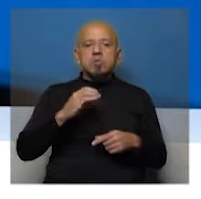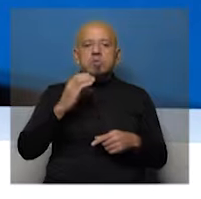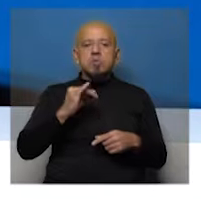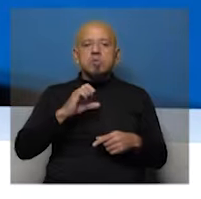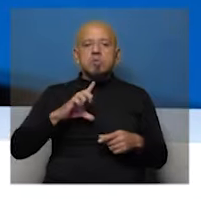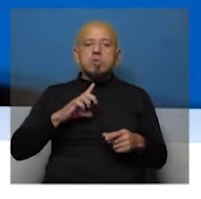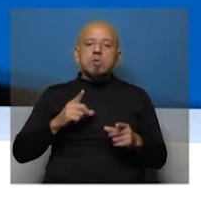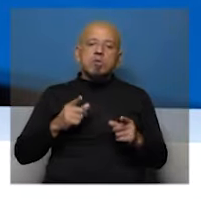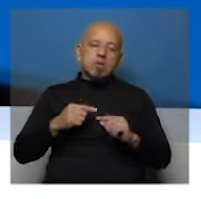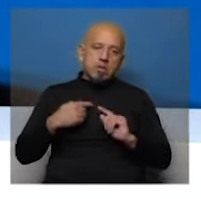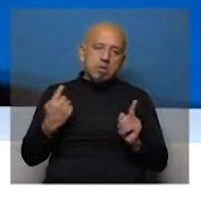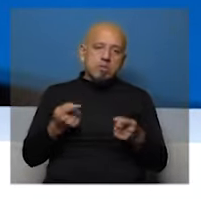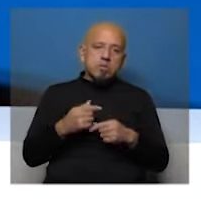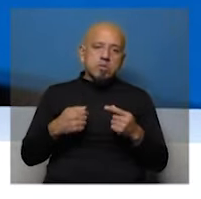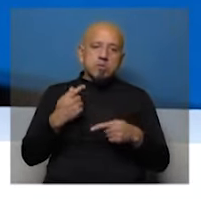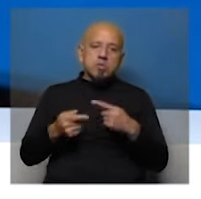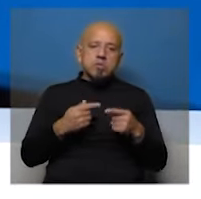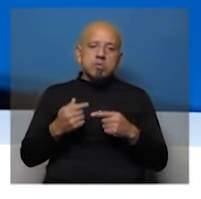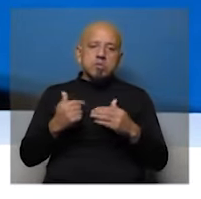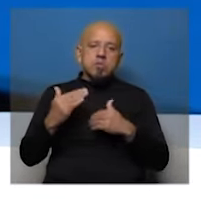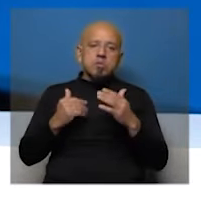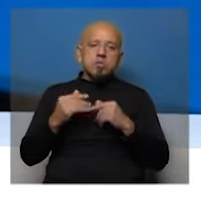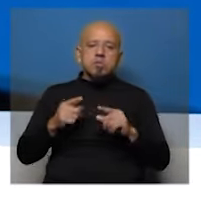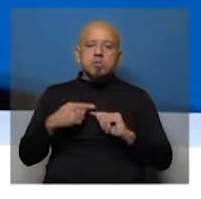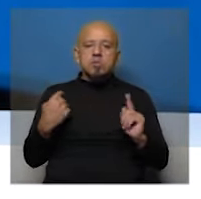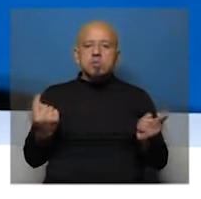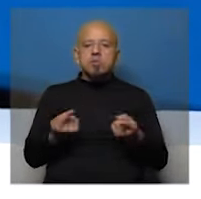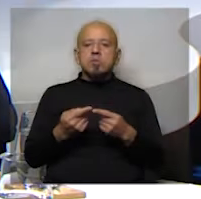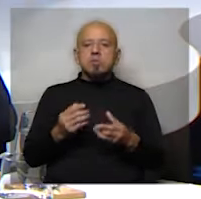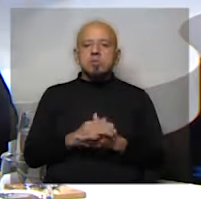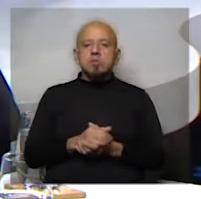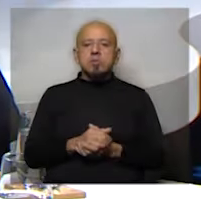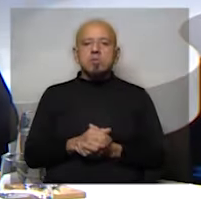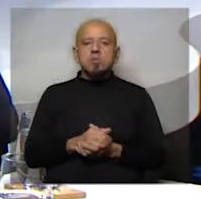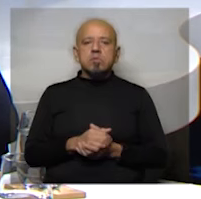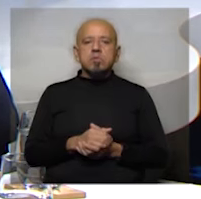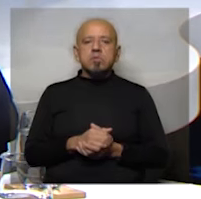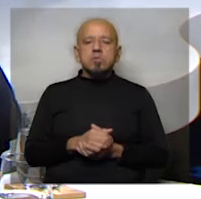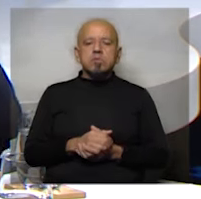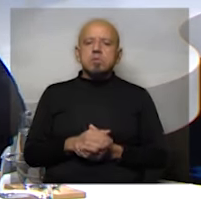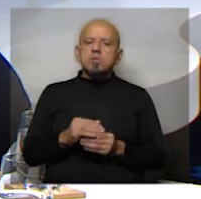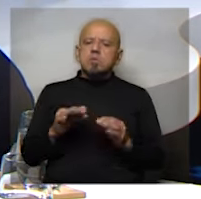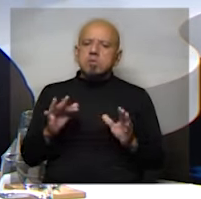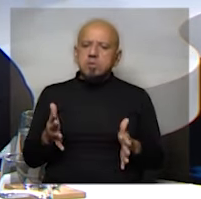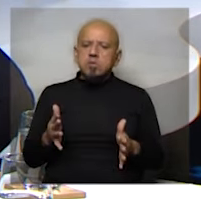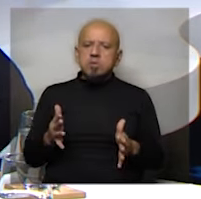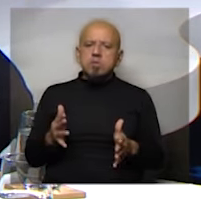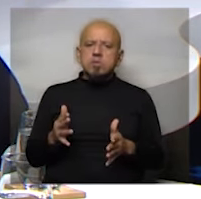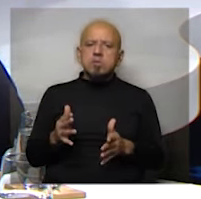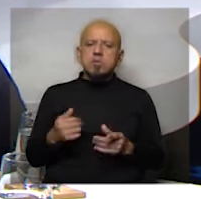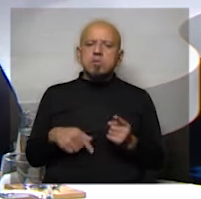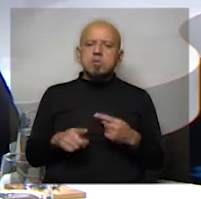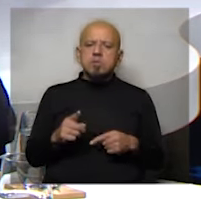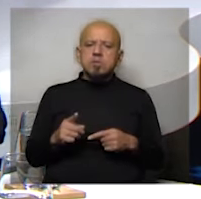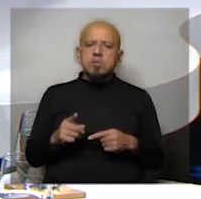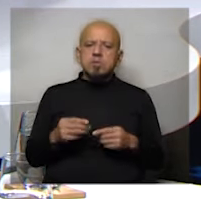que tiene que ser seguirse construyendo en colectivo esto ya este casi en el final esta pregunta sé que podríamos dedicarle un programa entero no